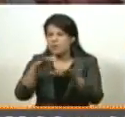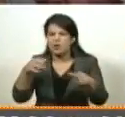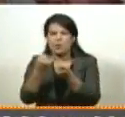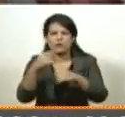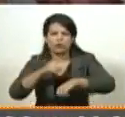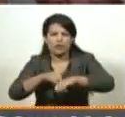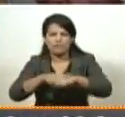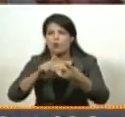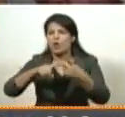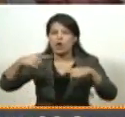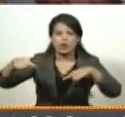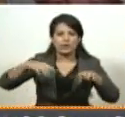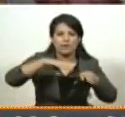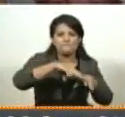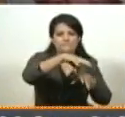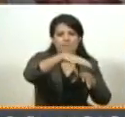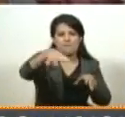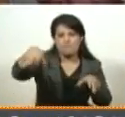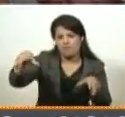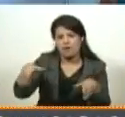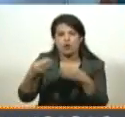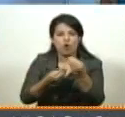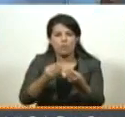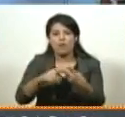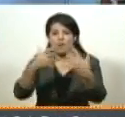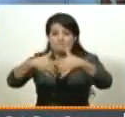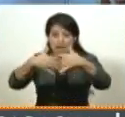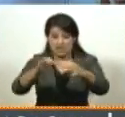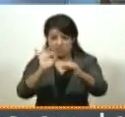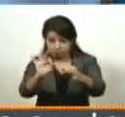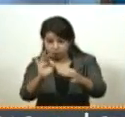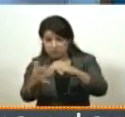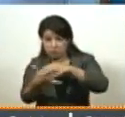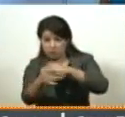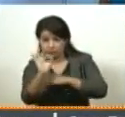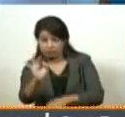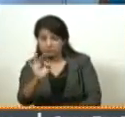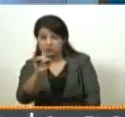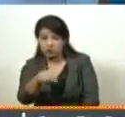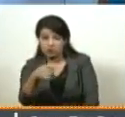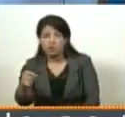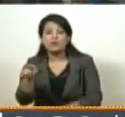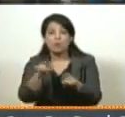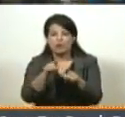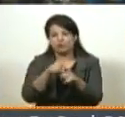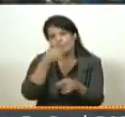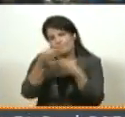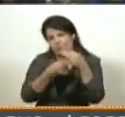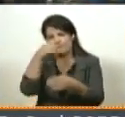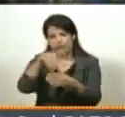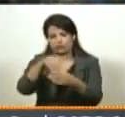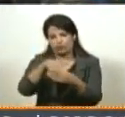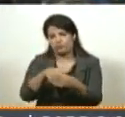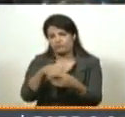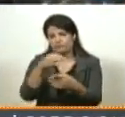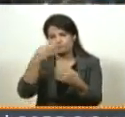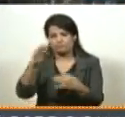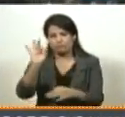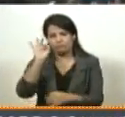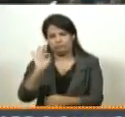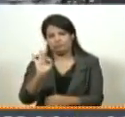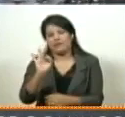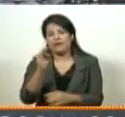de la logística, en la funcionalidad de la máquina de votación con una elección, como dije, que es novedosa, de una manera